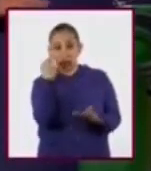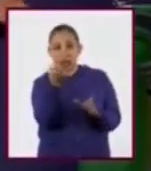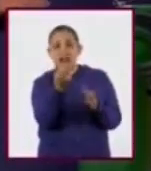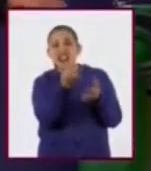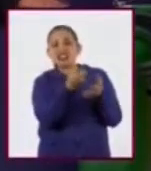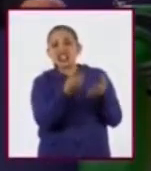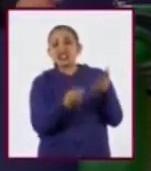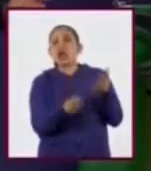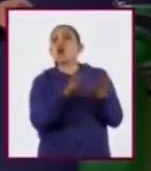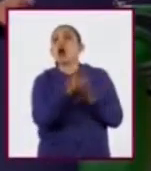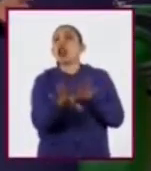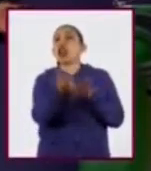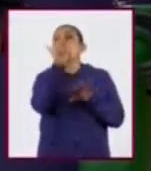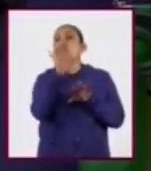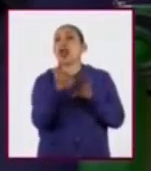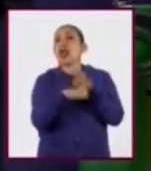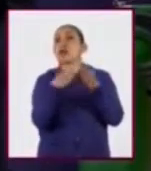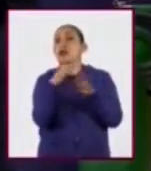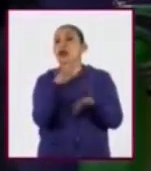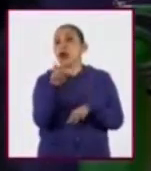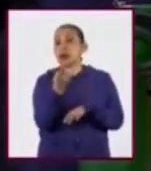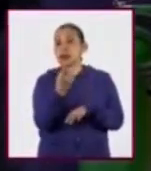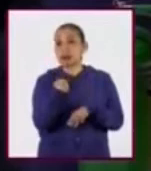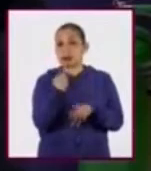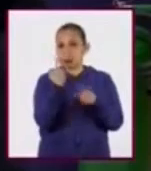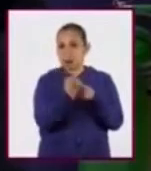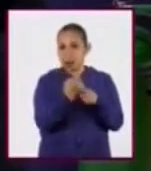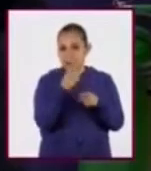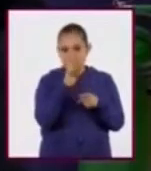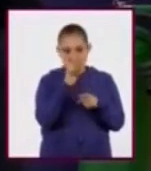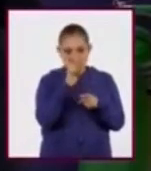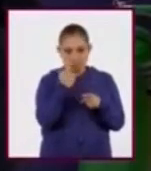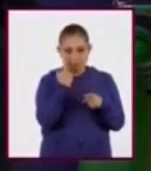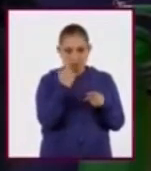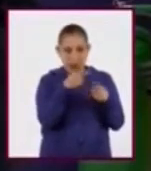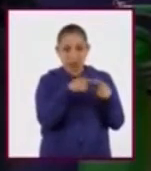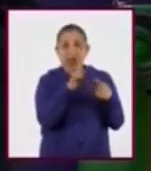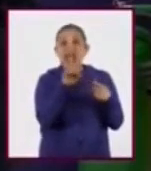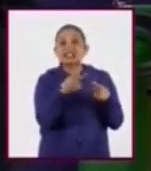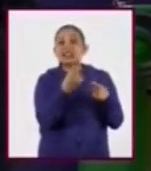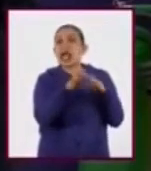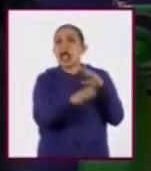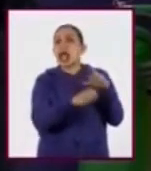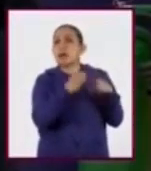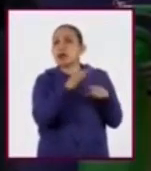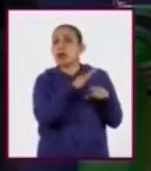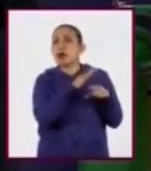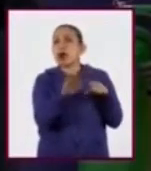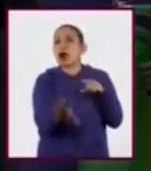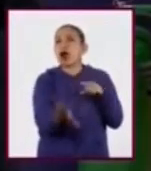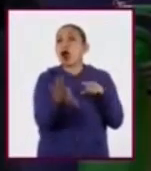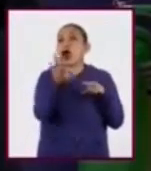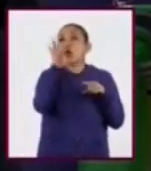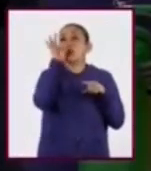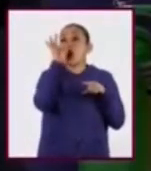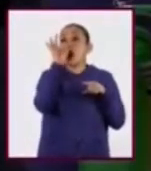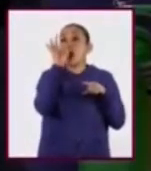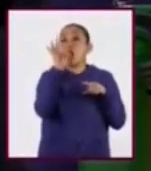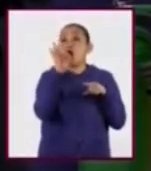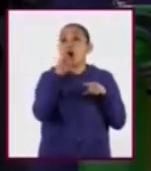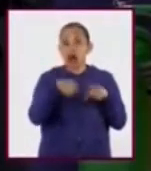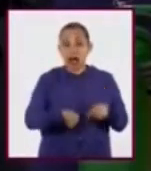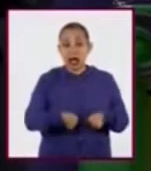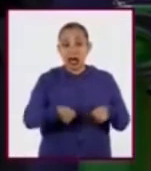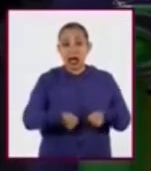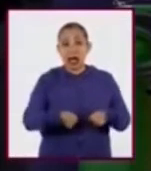qué elementos estamos hablando. Pista número 1. Este es un elemento que podemos encontrar en el jugo